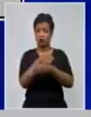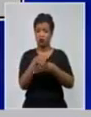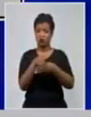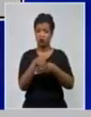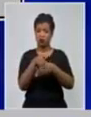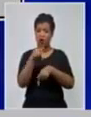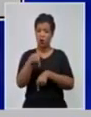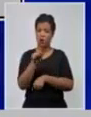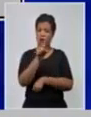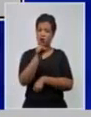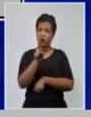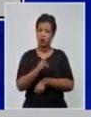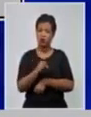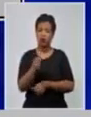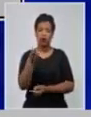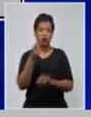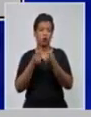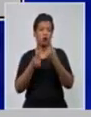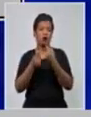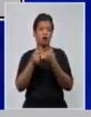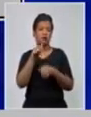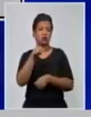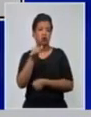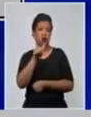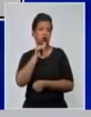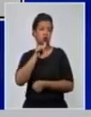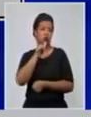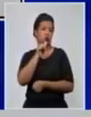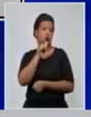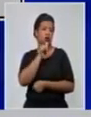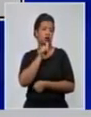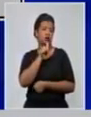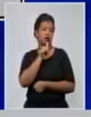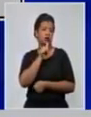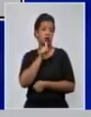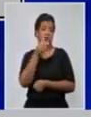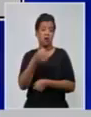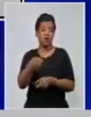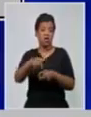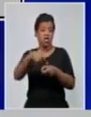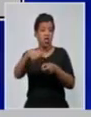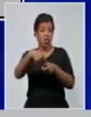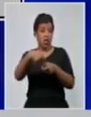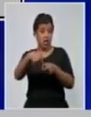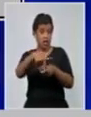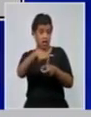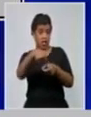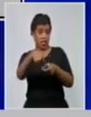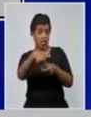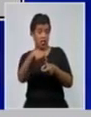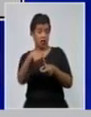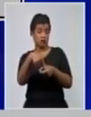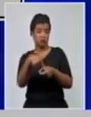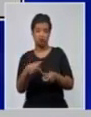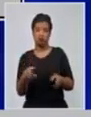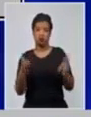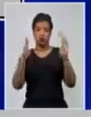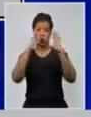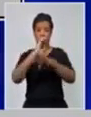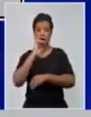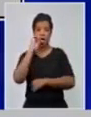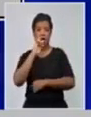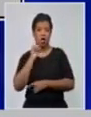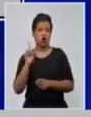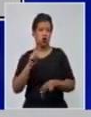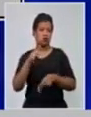que algunas personas han estado planteando la inquietud de que de la Isla de la Juventud hay días